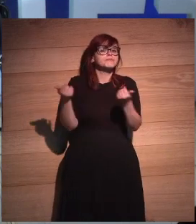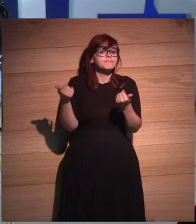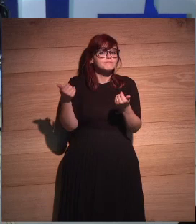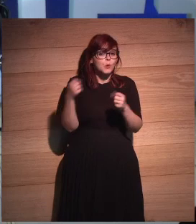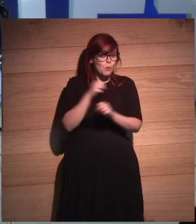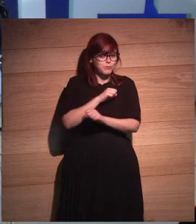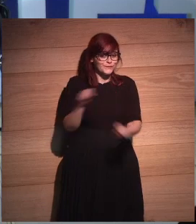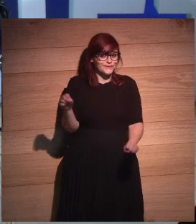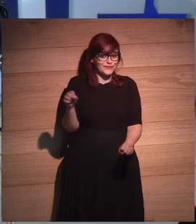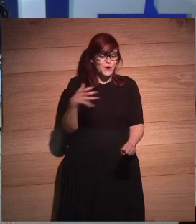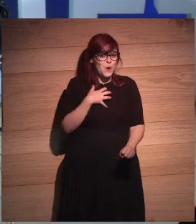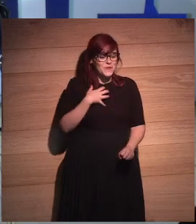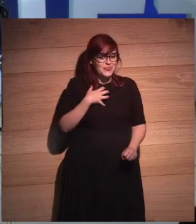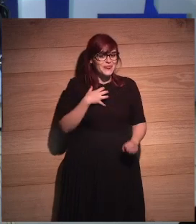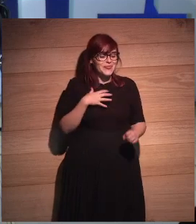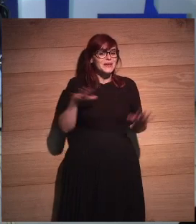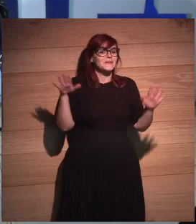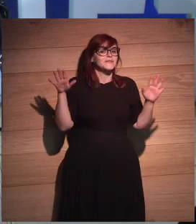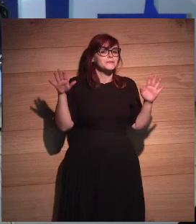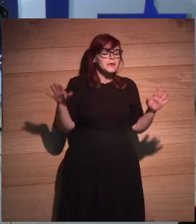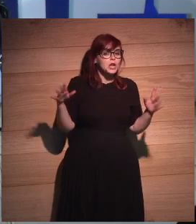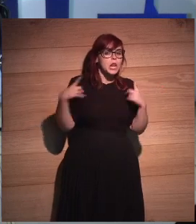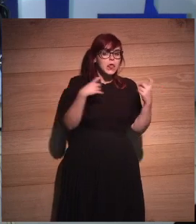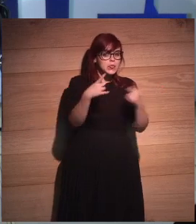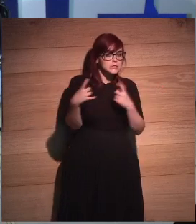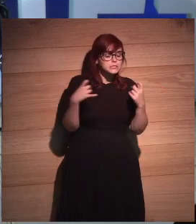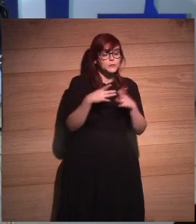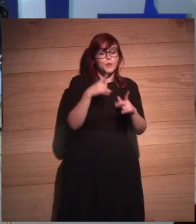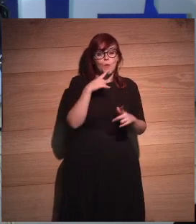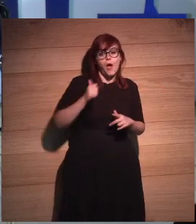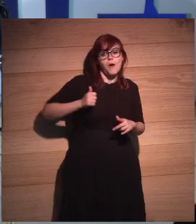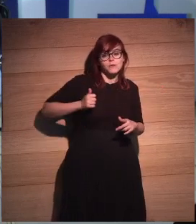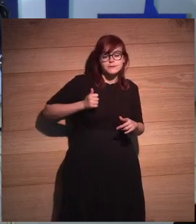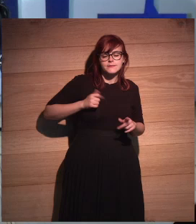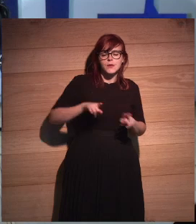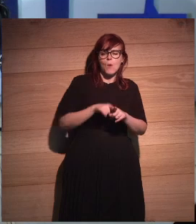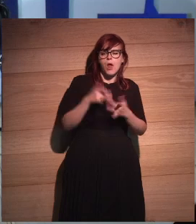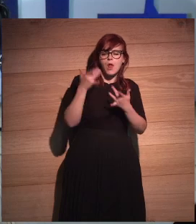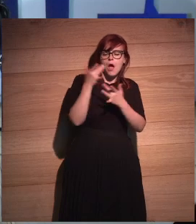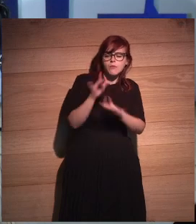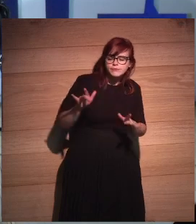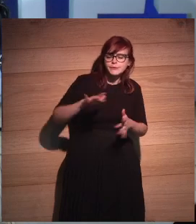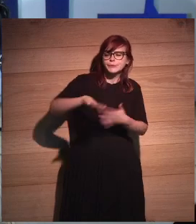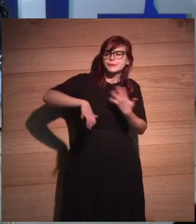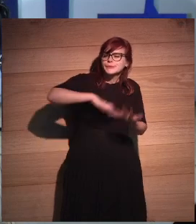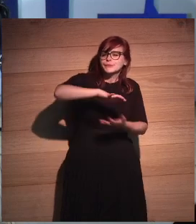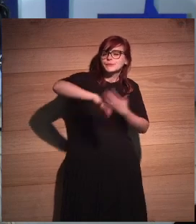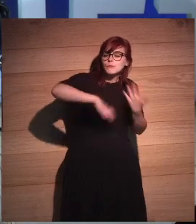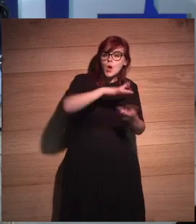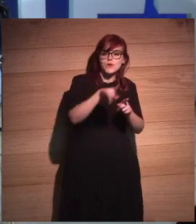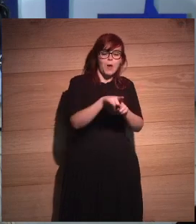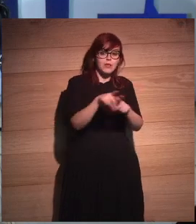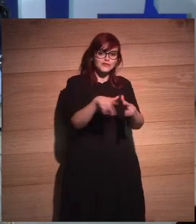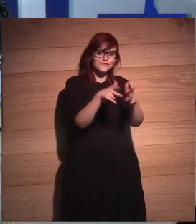eso no va a funcionar, ¿no? Entonces necesitamos que poco a poco vayamos aprovechando el caldo de cultivo para ir creando una